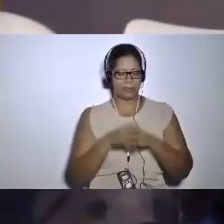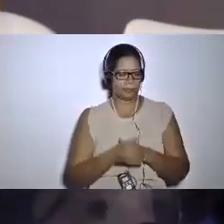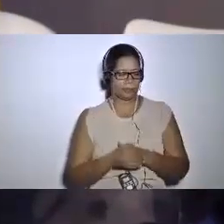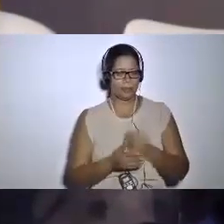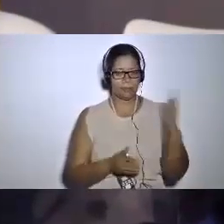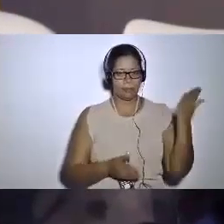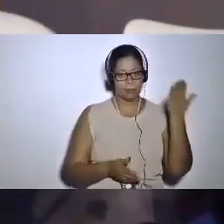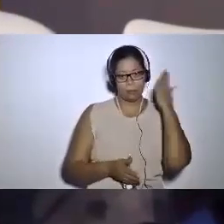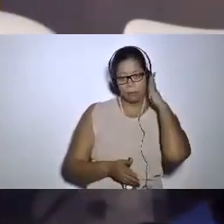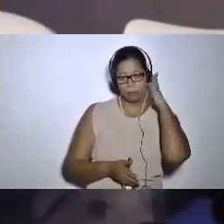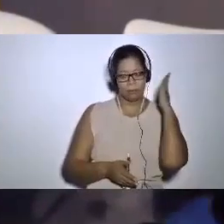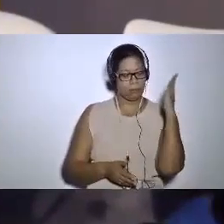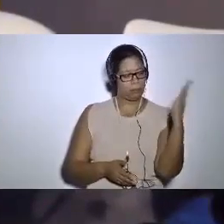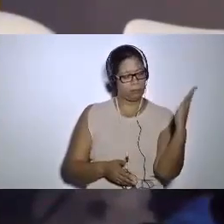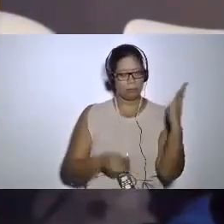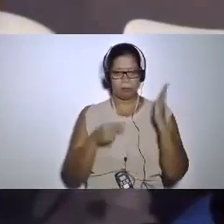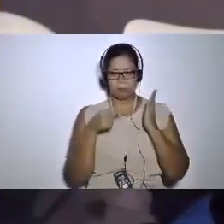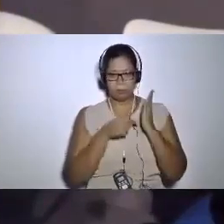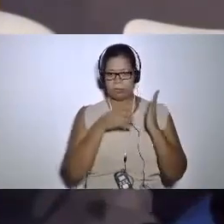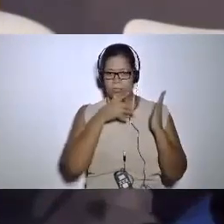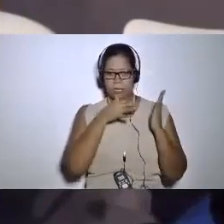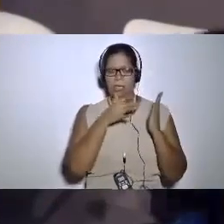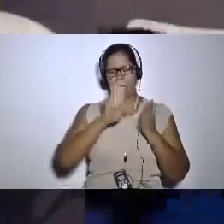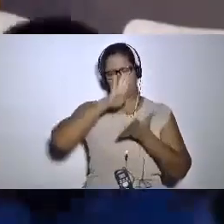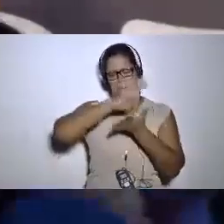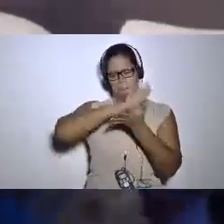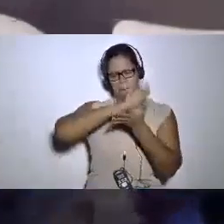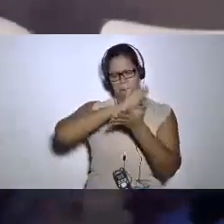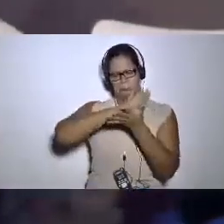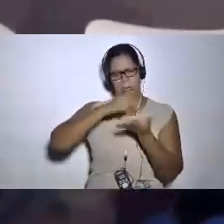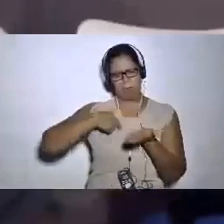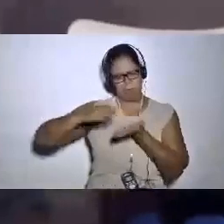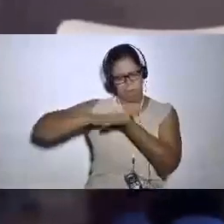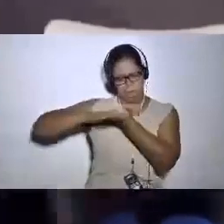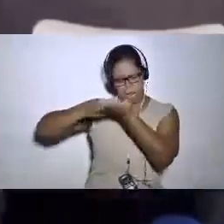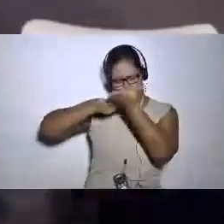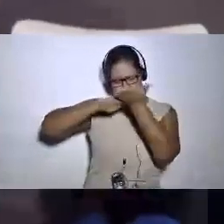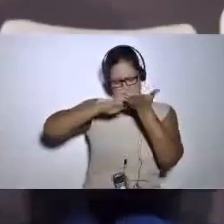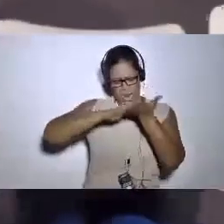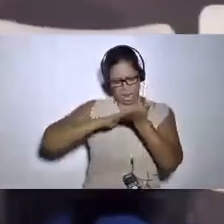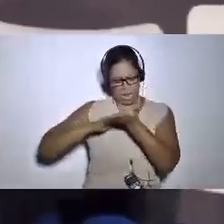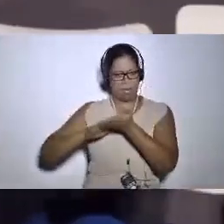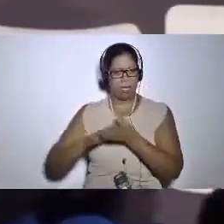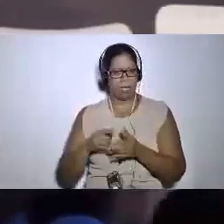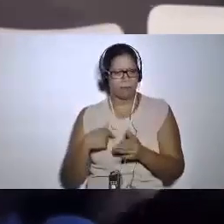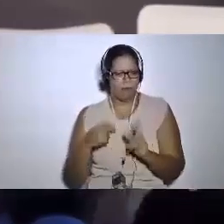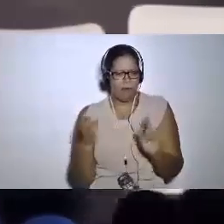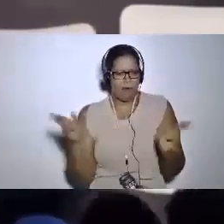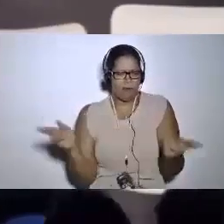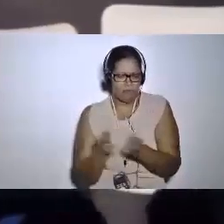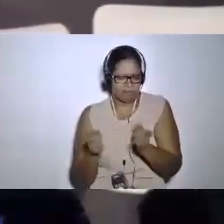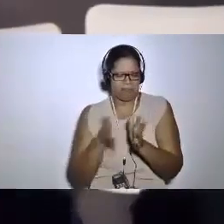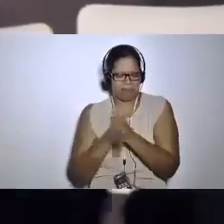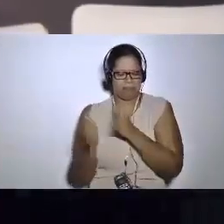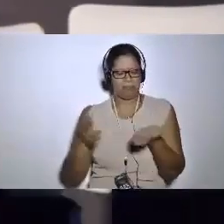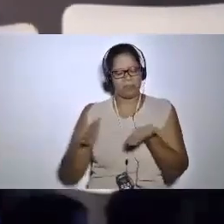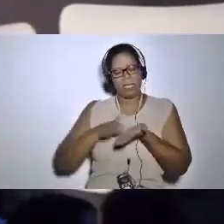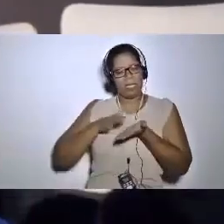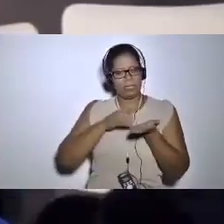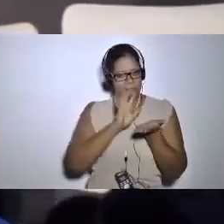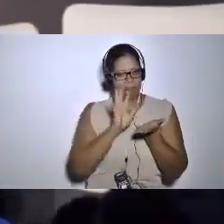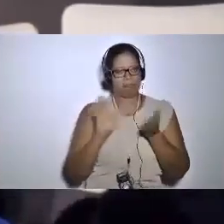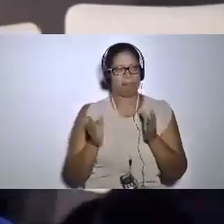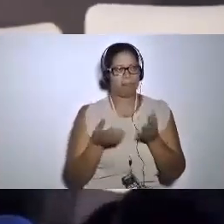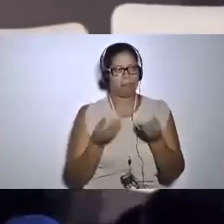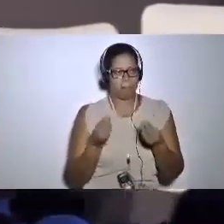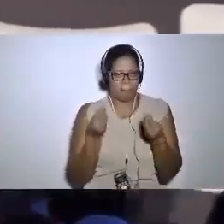nosotros estamos trabajando en esto para un espectro mucho más amplio para los operadores locales. Y simplemente estoy resumiendo